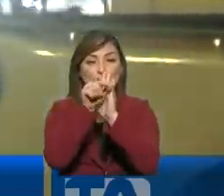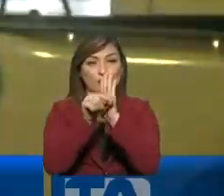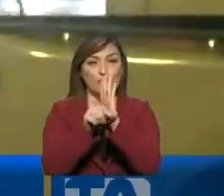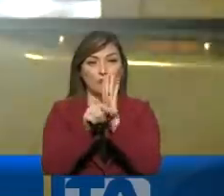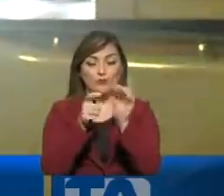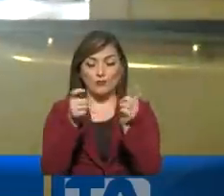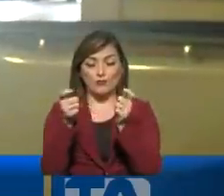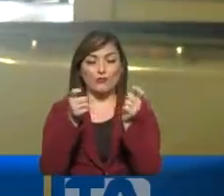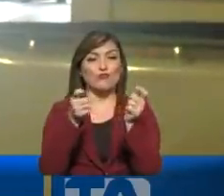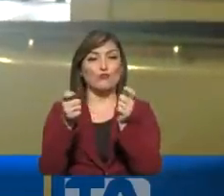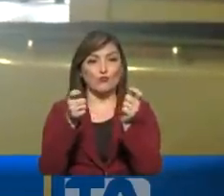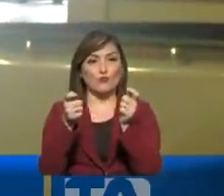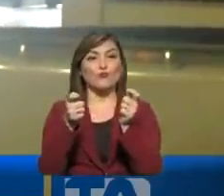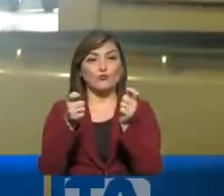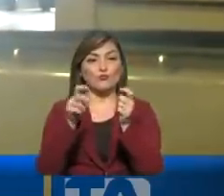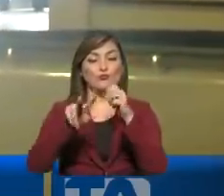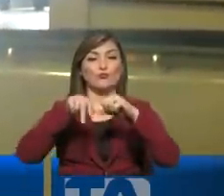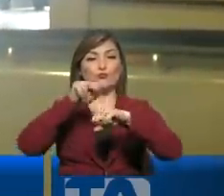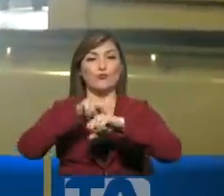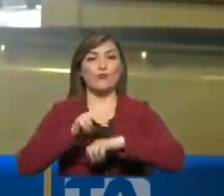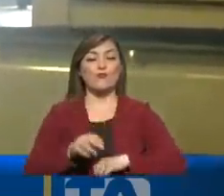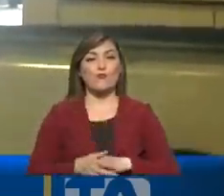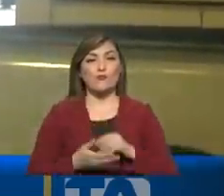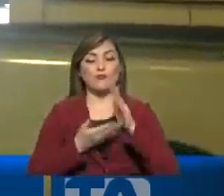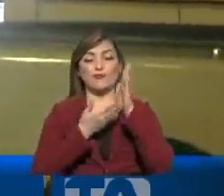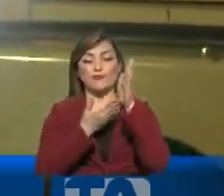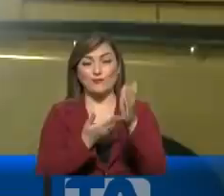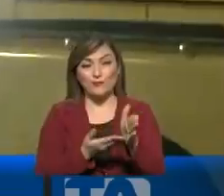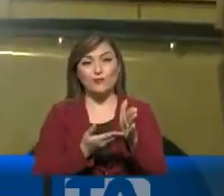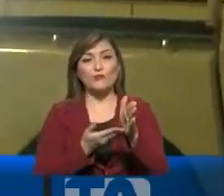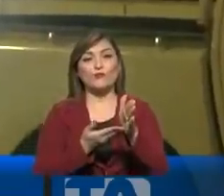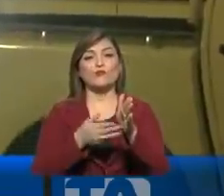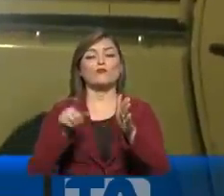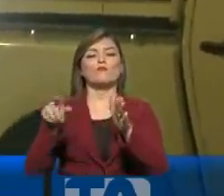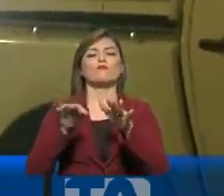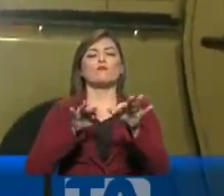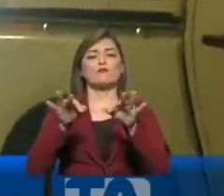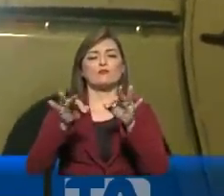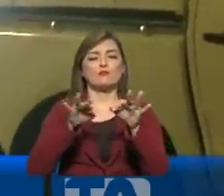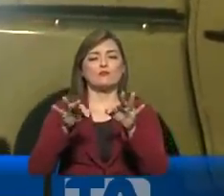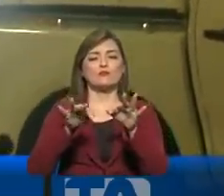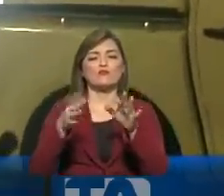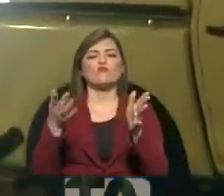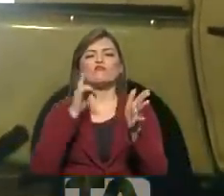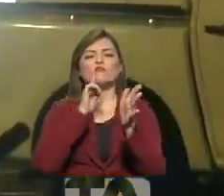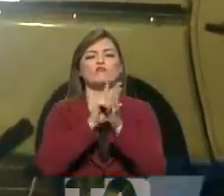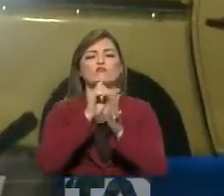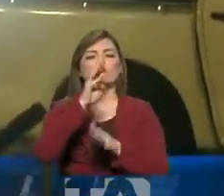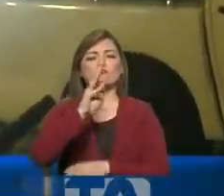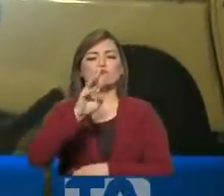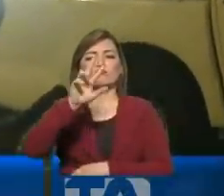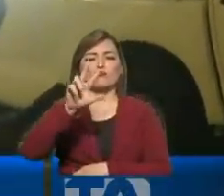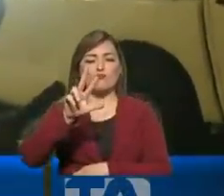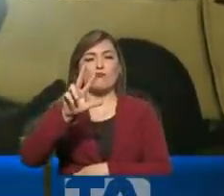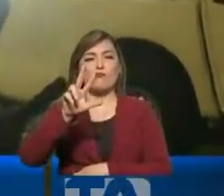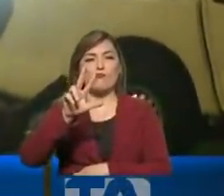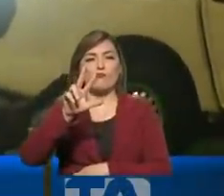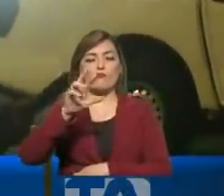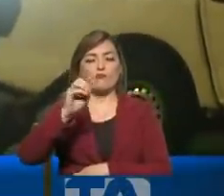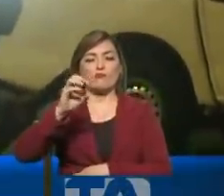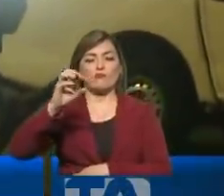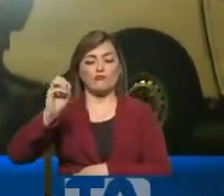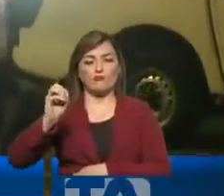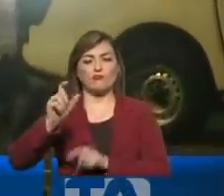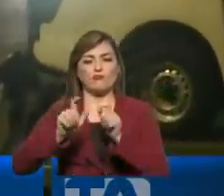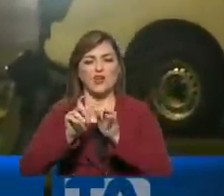de estos operativos ejecutados a nivel nacional. Por ejemplo, indicó que se han reportado 6.300